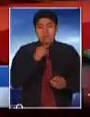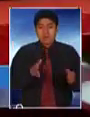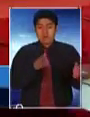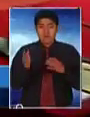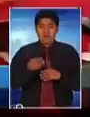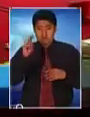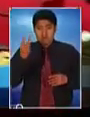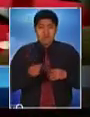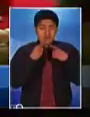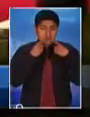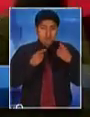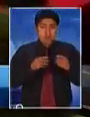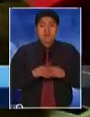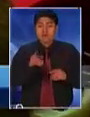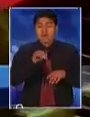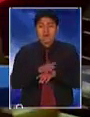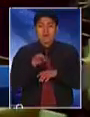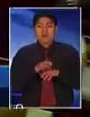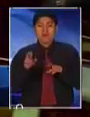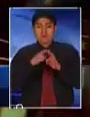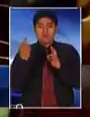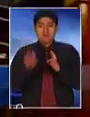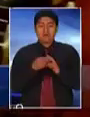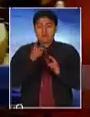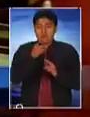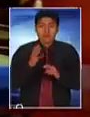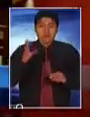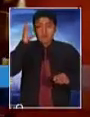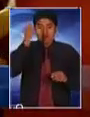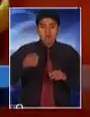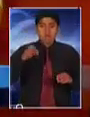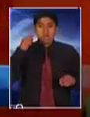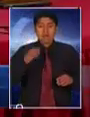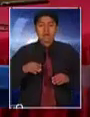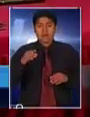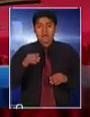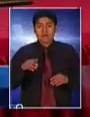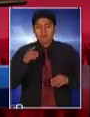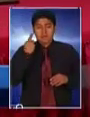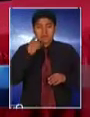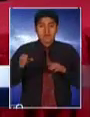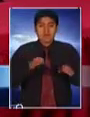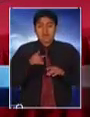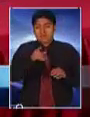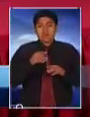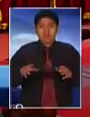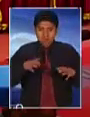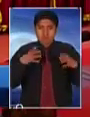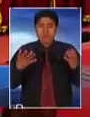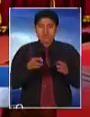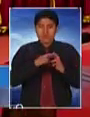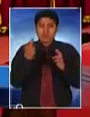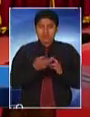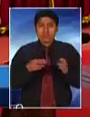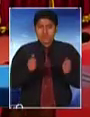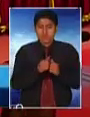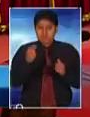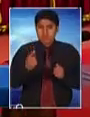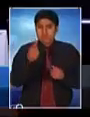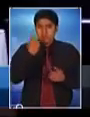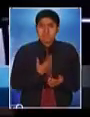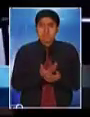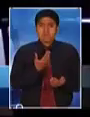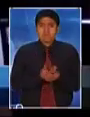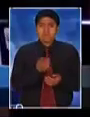De hacer la segunda convocatoria del Consejo Regional a los futuros padres de la patria para realizar una agenda regional con las